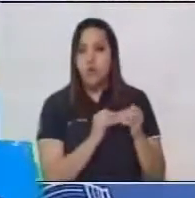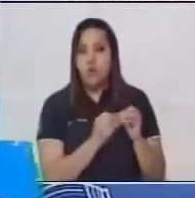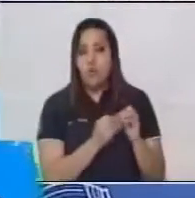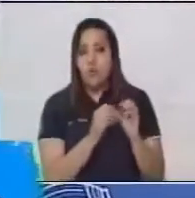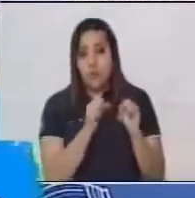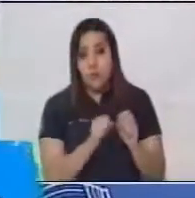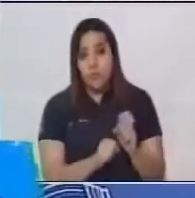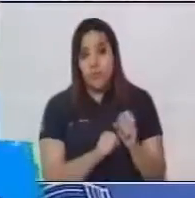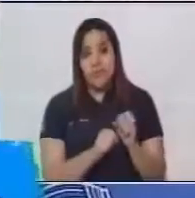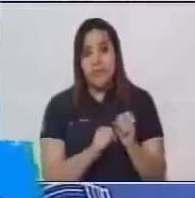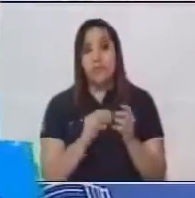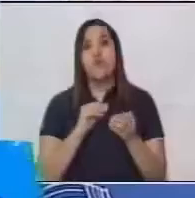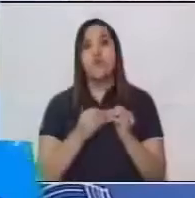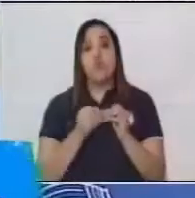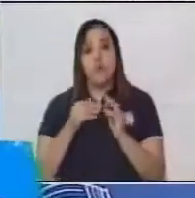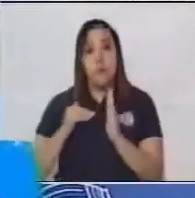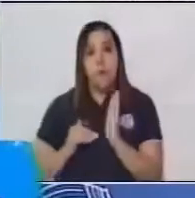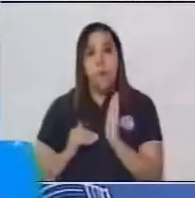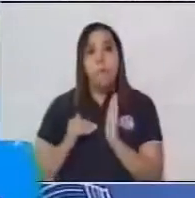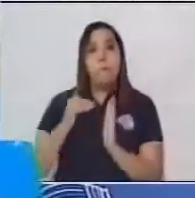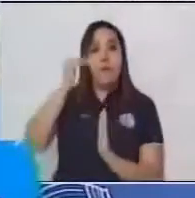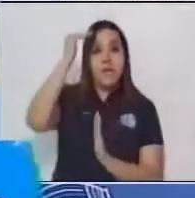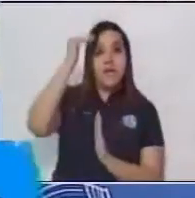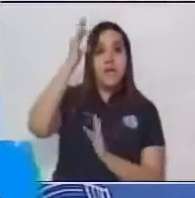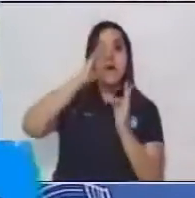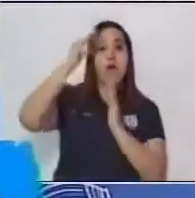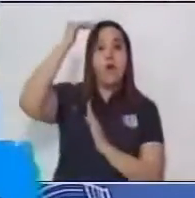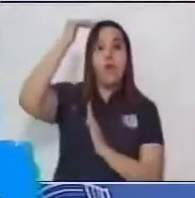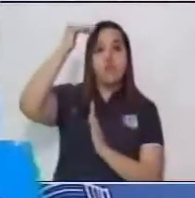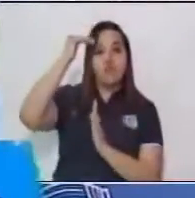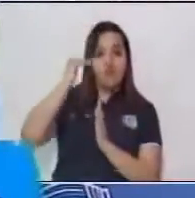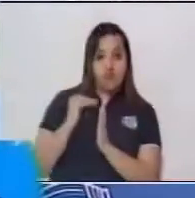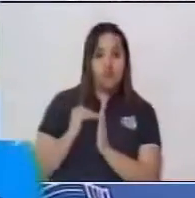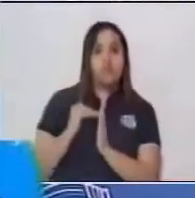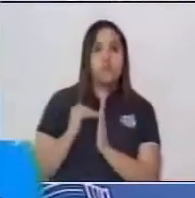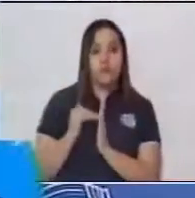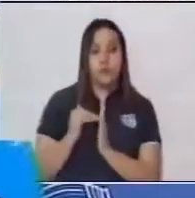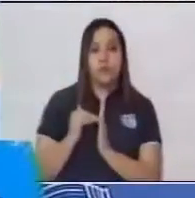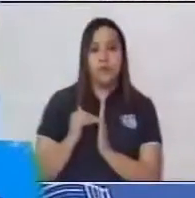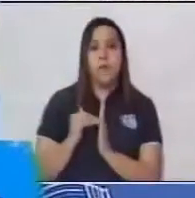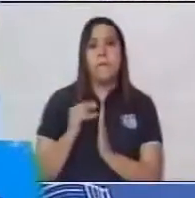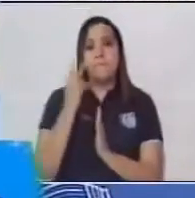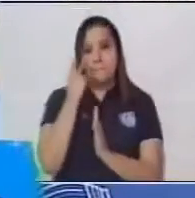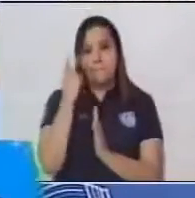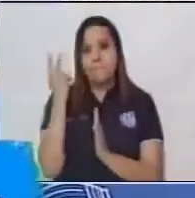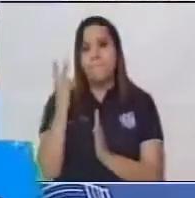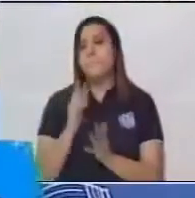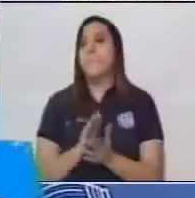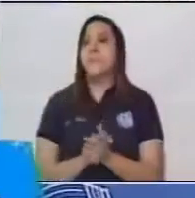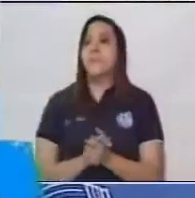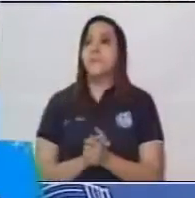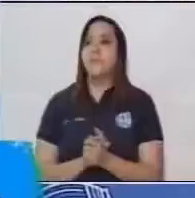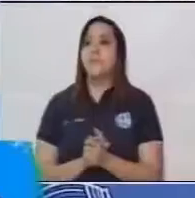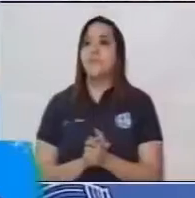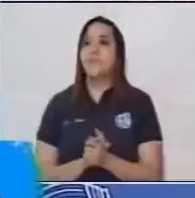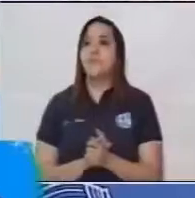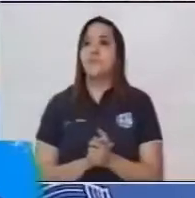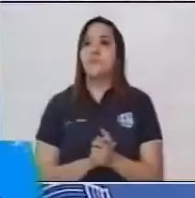de crecimiento o de disminución, ¿sí? Ok, entonces,